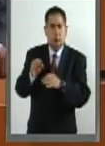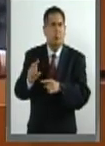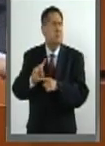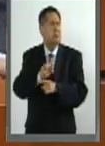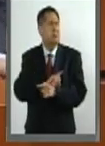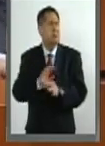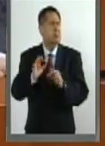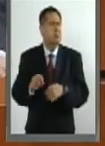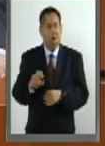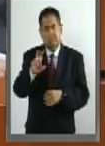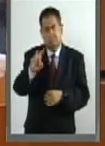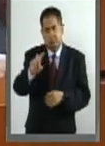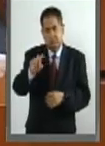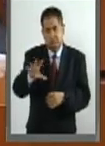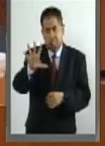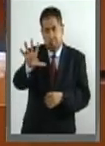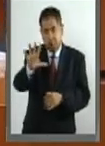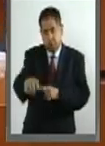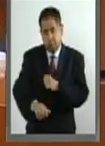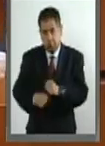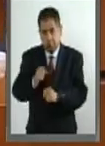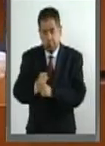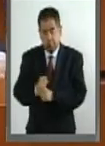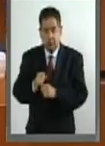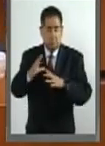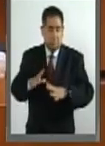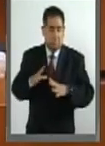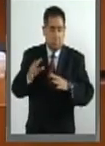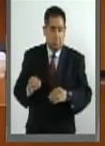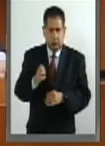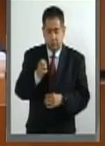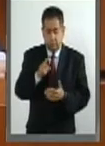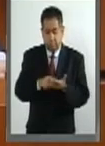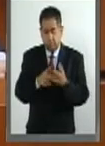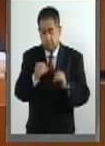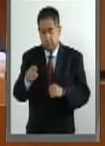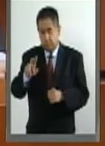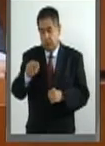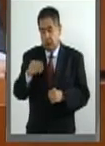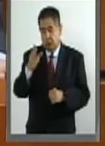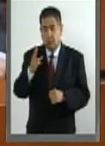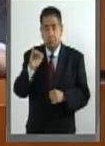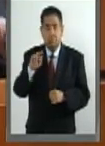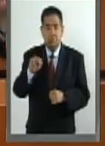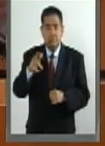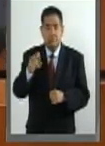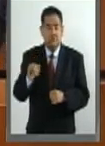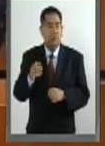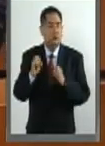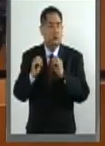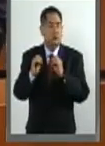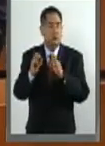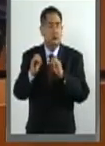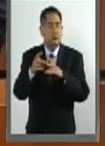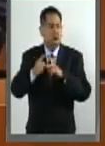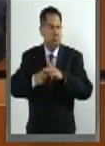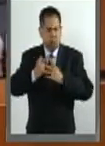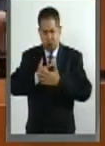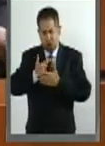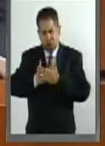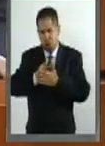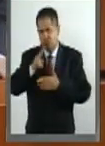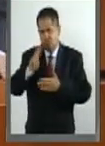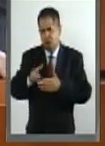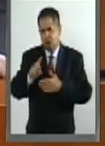hace casi 35 años, en enero de 1983 se creó, pero las oficinas de estadísticas en el país